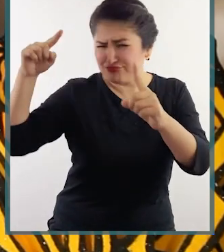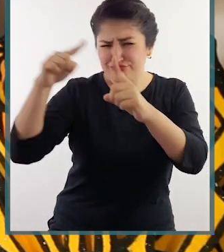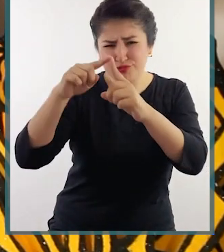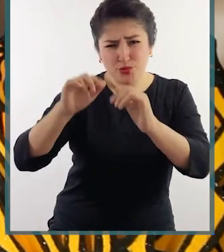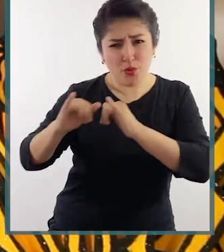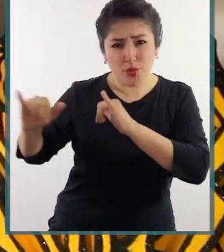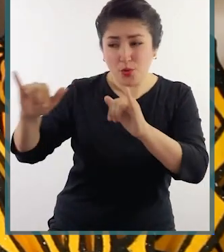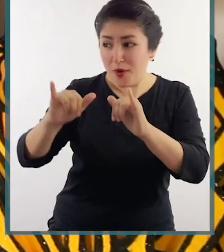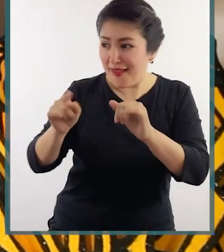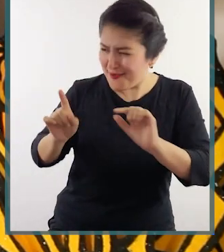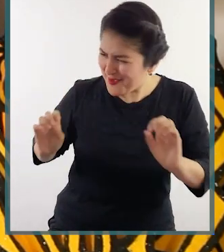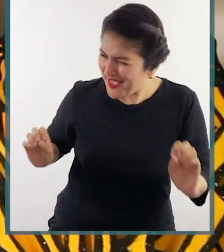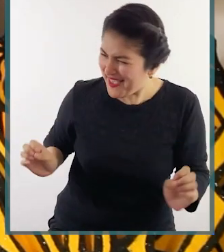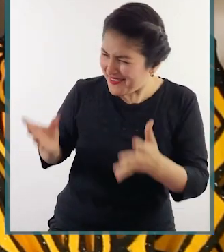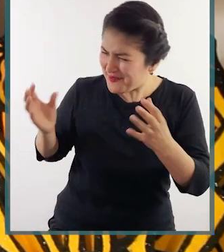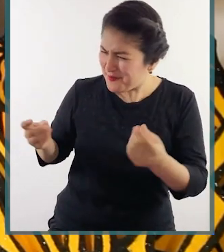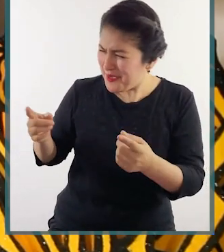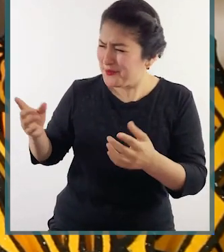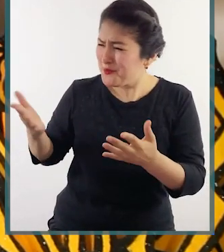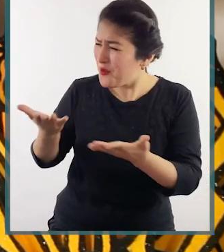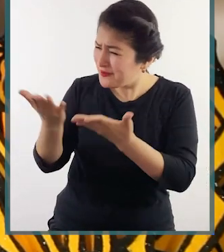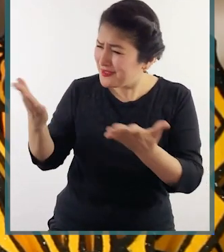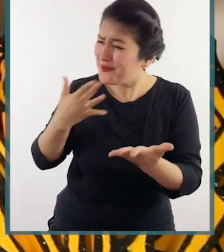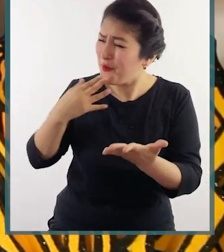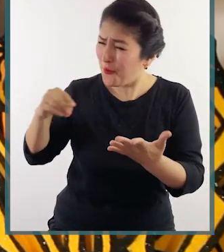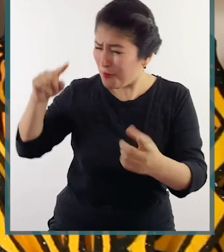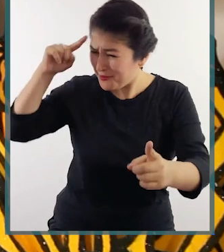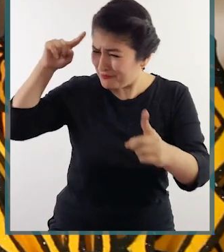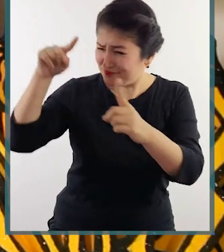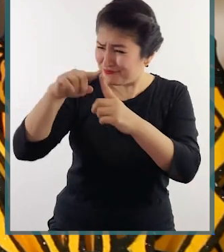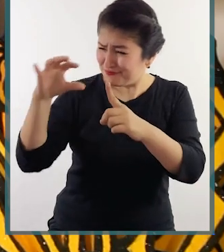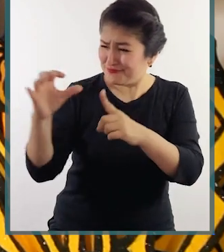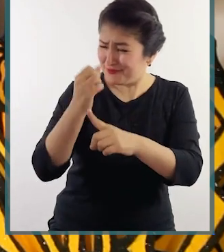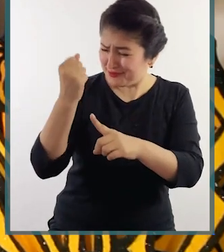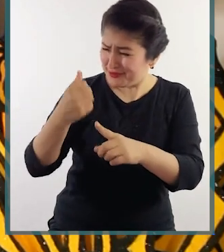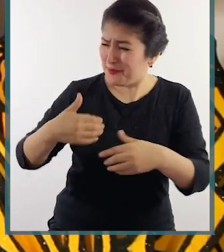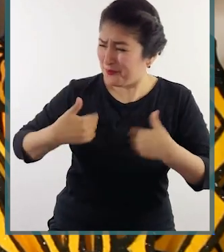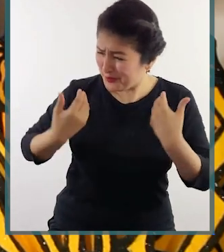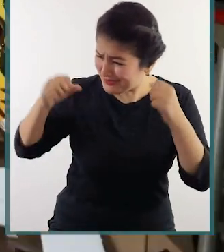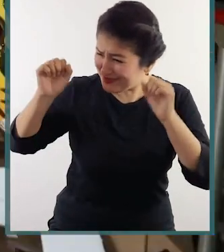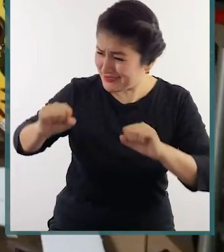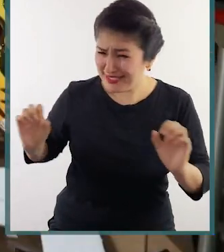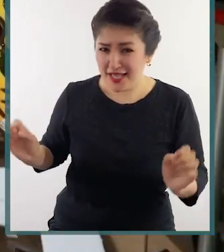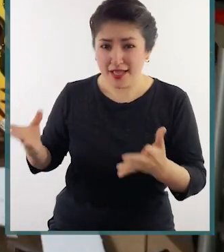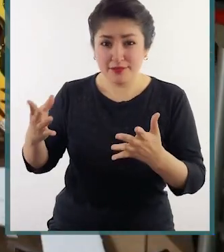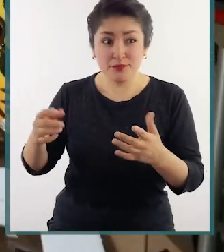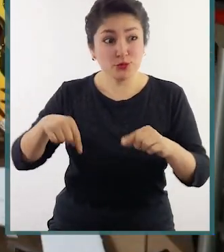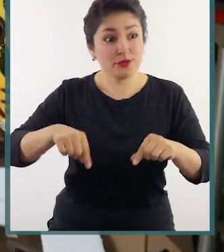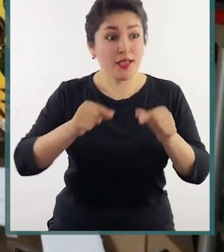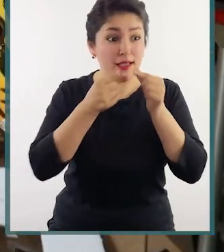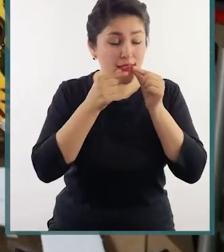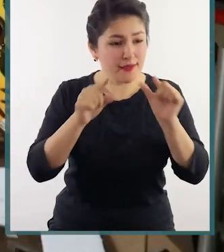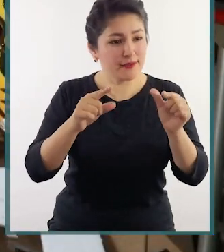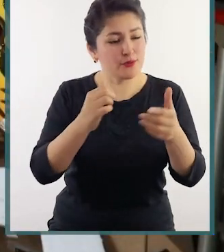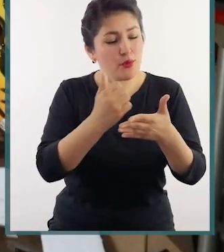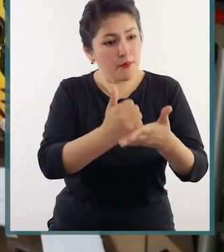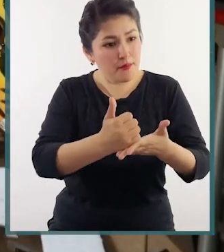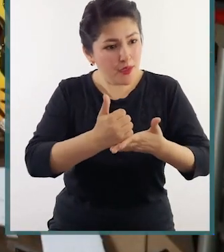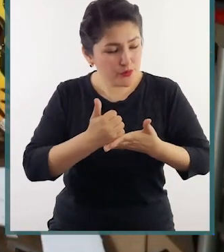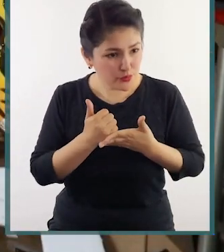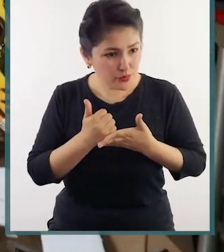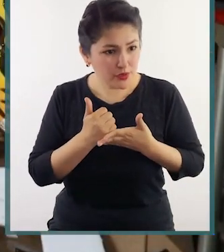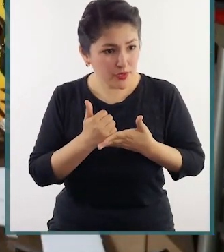¿no? Porque estoy motivando a muchos jóvenes a poder abrazar. Y el quechua me está ayudando a